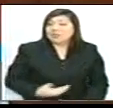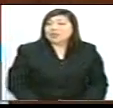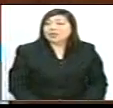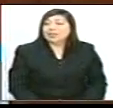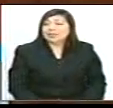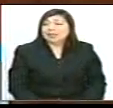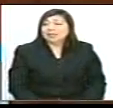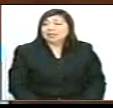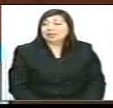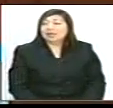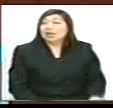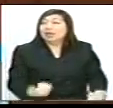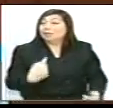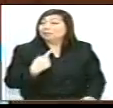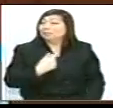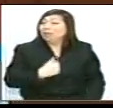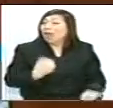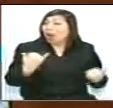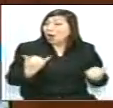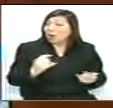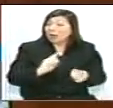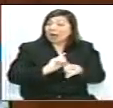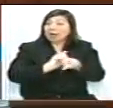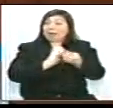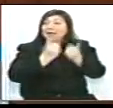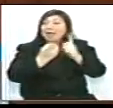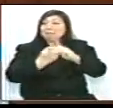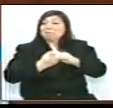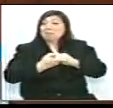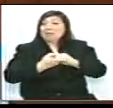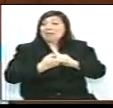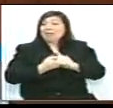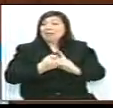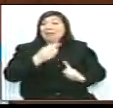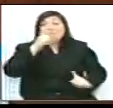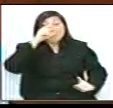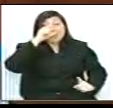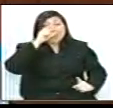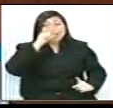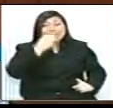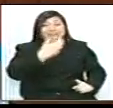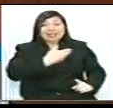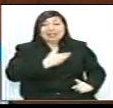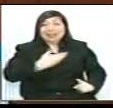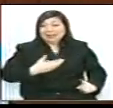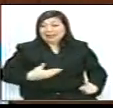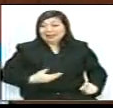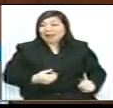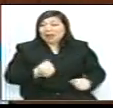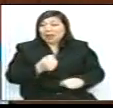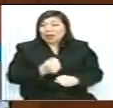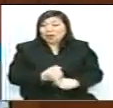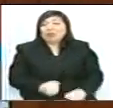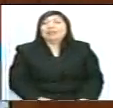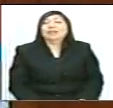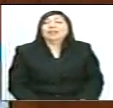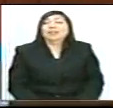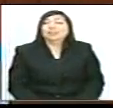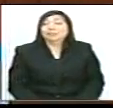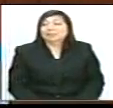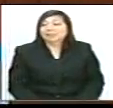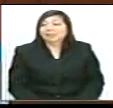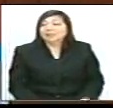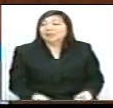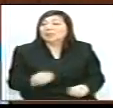derecha, lamentablemente complotó con los mineros, con los antimineros